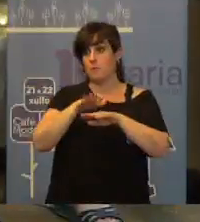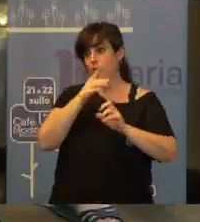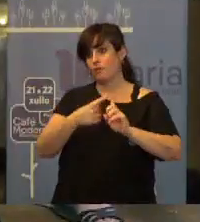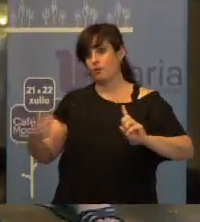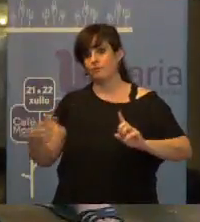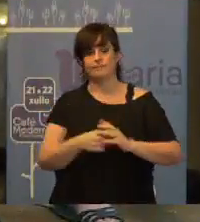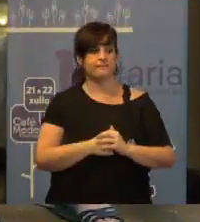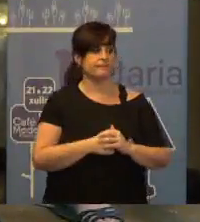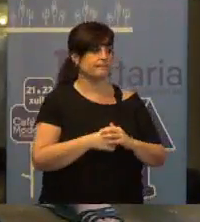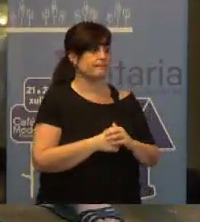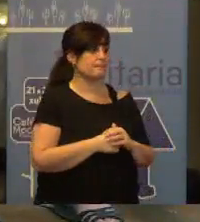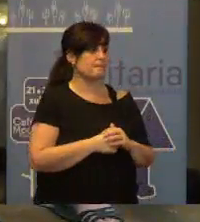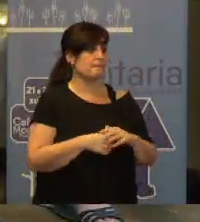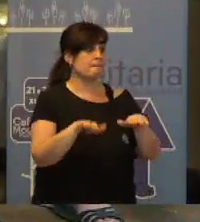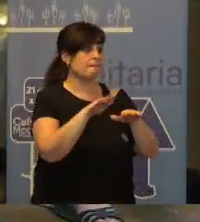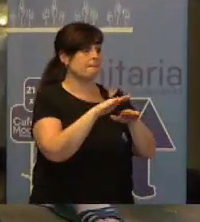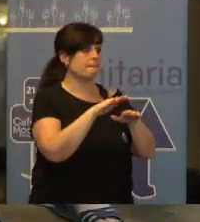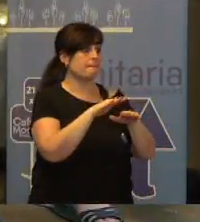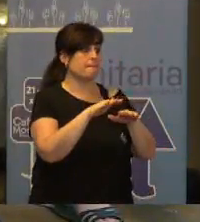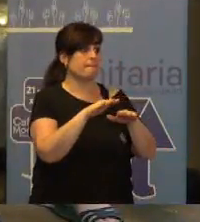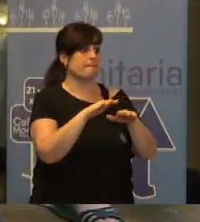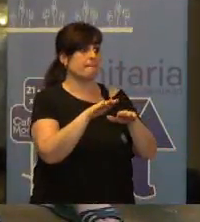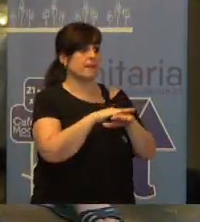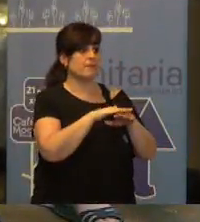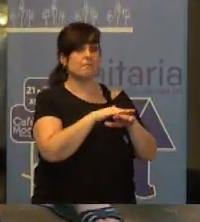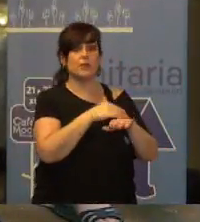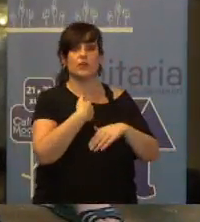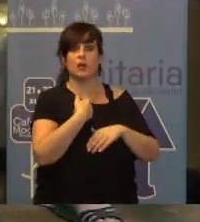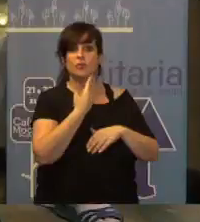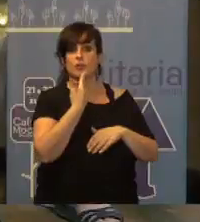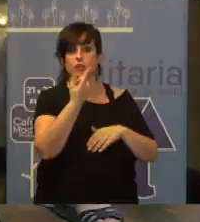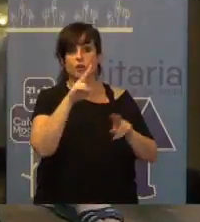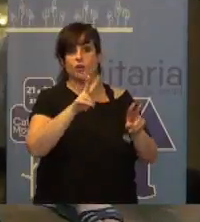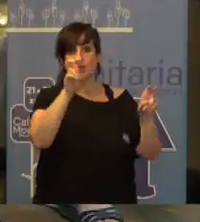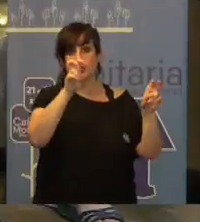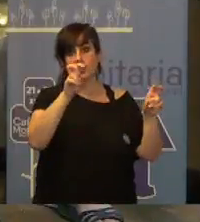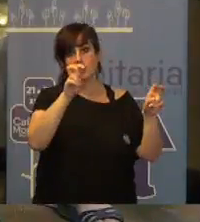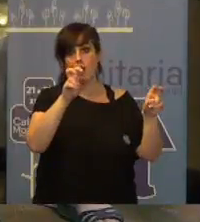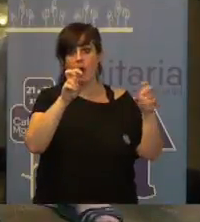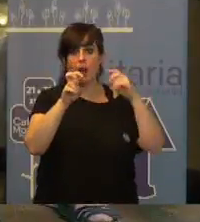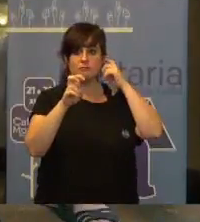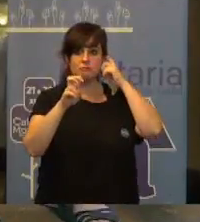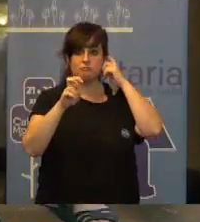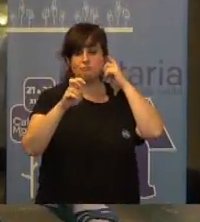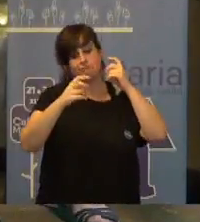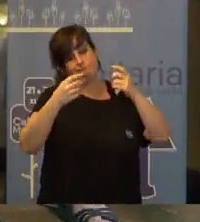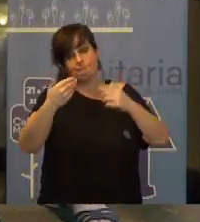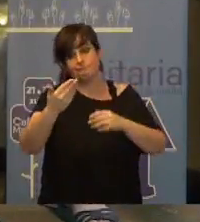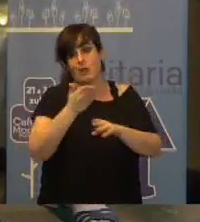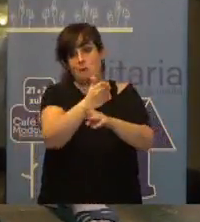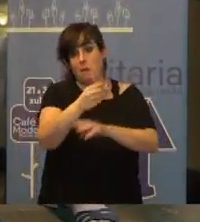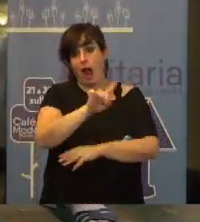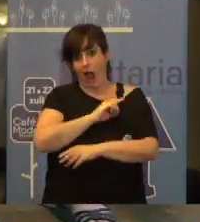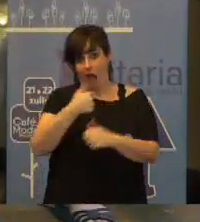tamén quería contestar, porque eu creo que o de Caqueiro collero... Por min, me din por aludida totalmente, non? E eu creo que efectivamente hai que